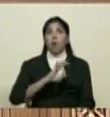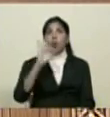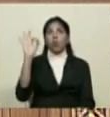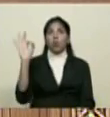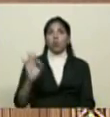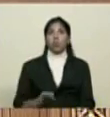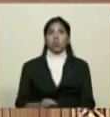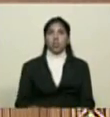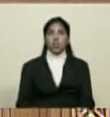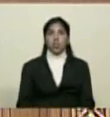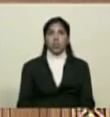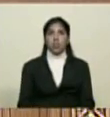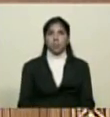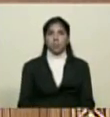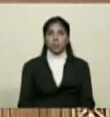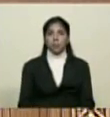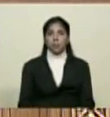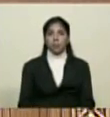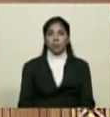48.500%.